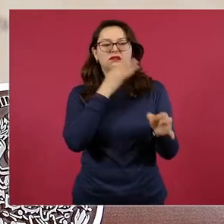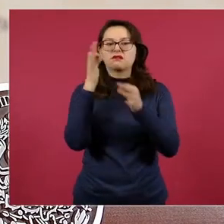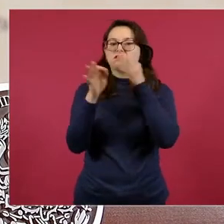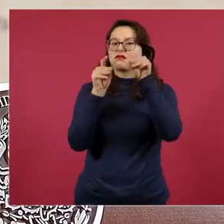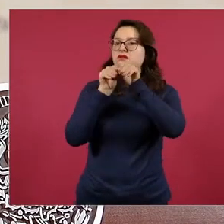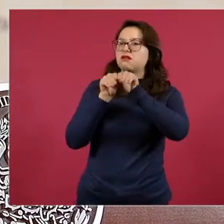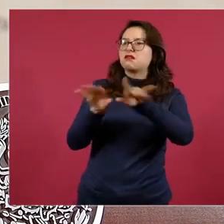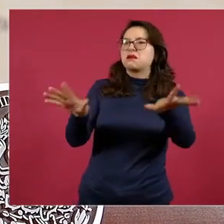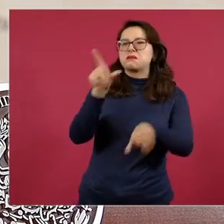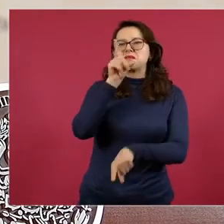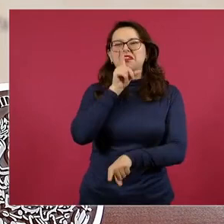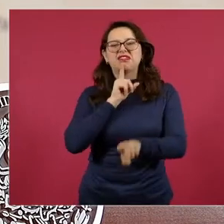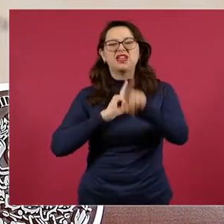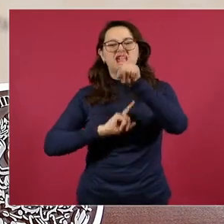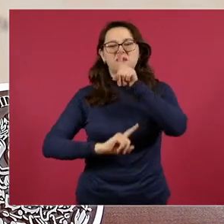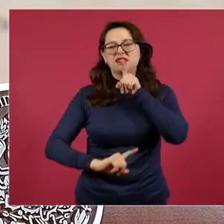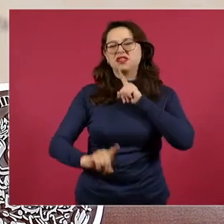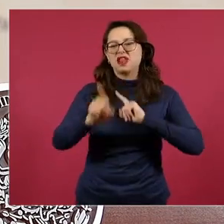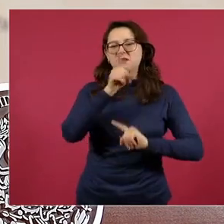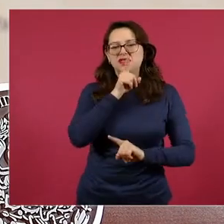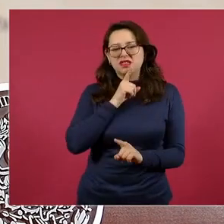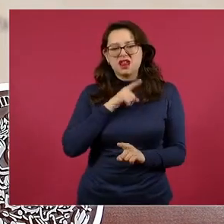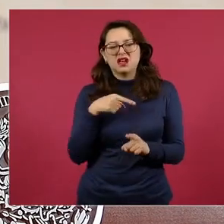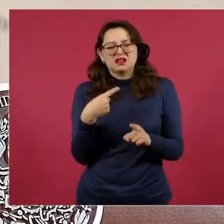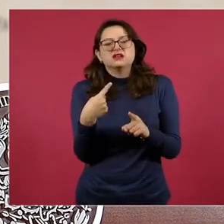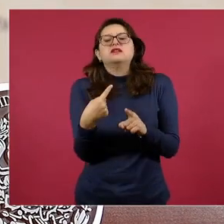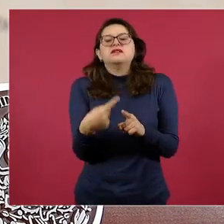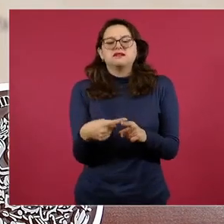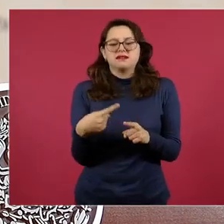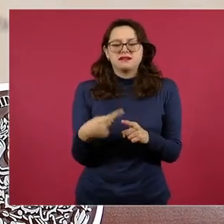Y luego vamos a